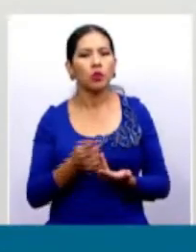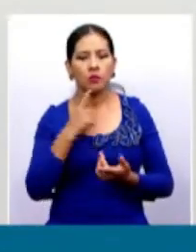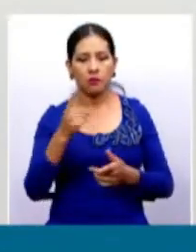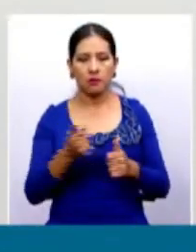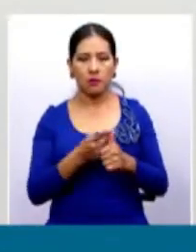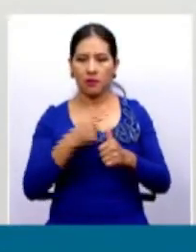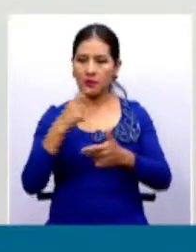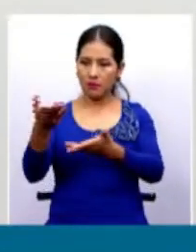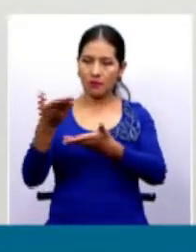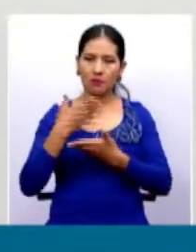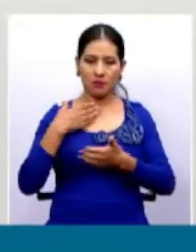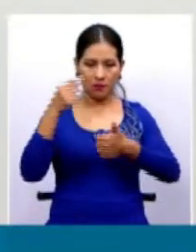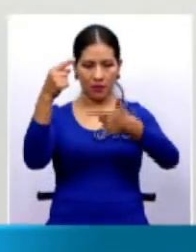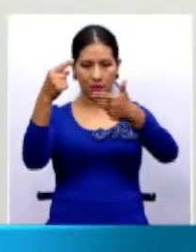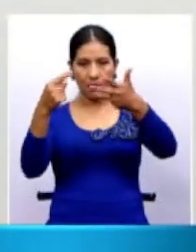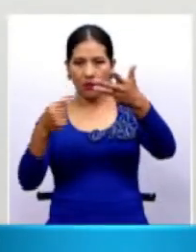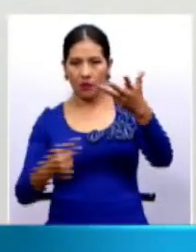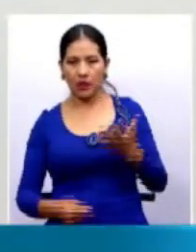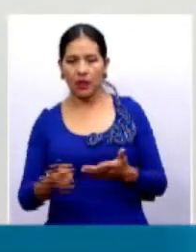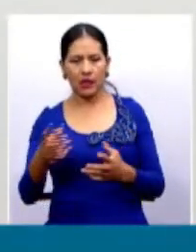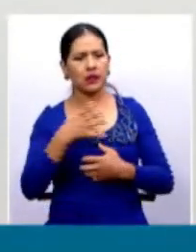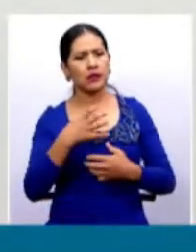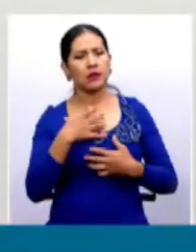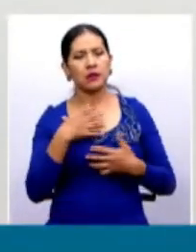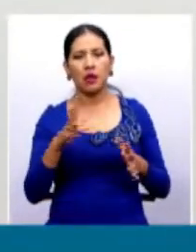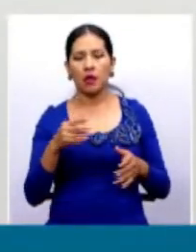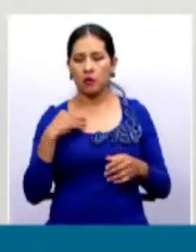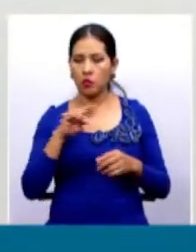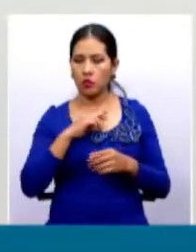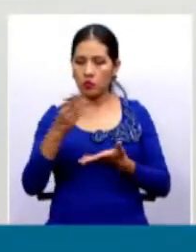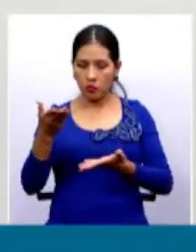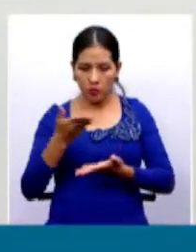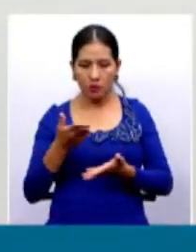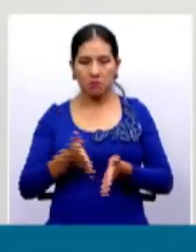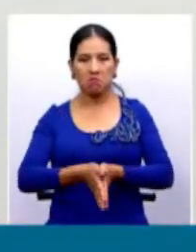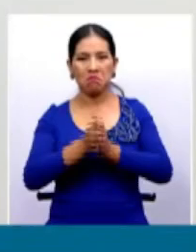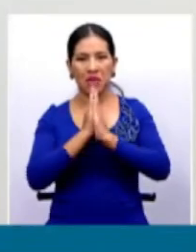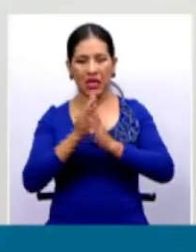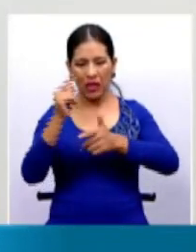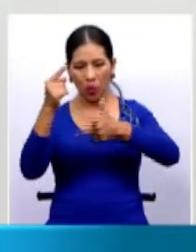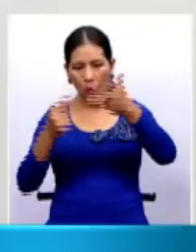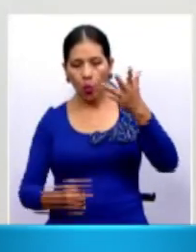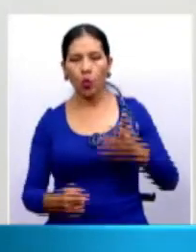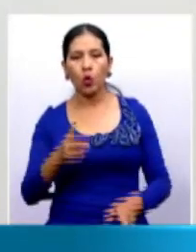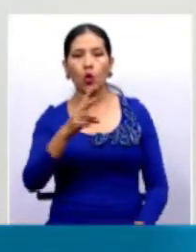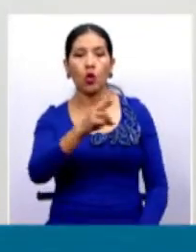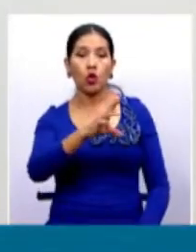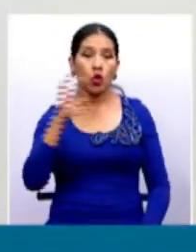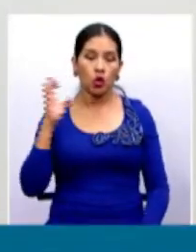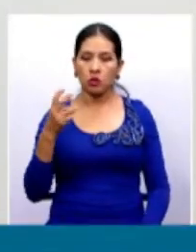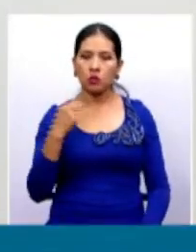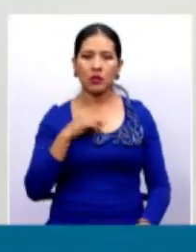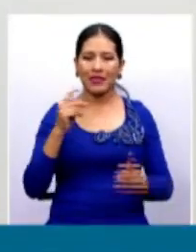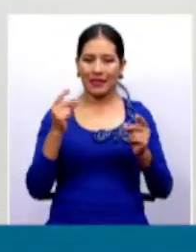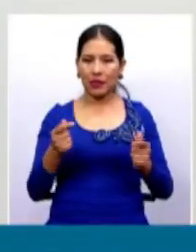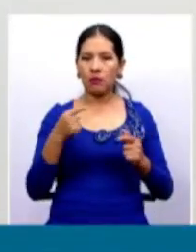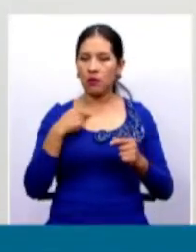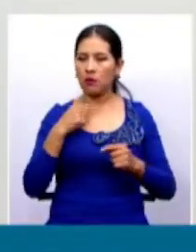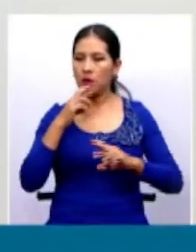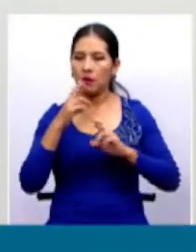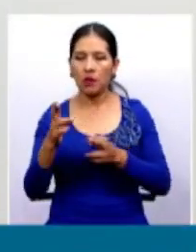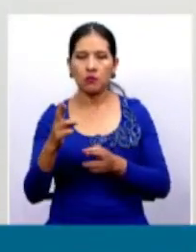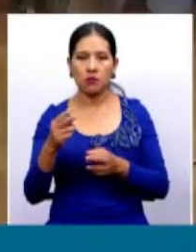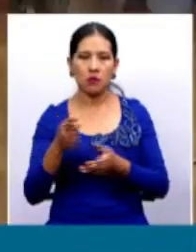nos han exigido el pliego obviamente eran más de doscientos puntos imposible responder en ese tiempo que